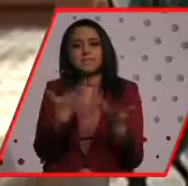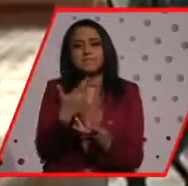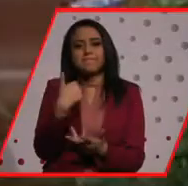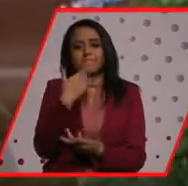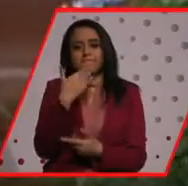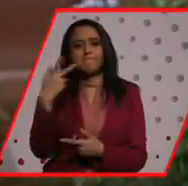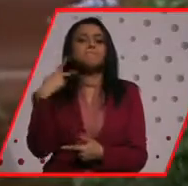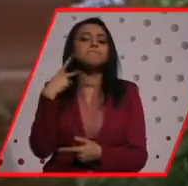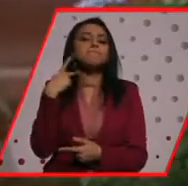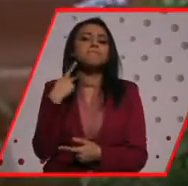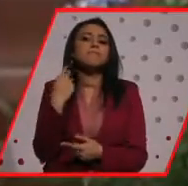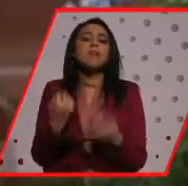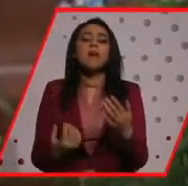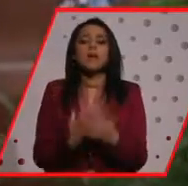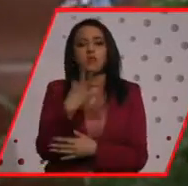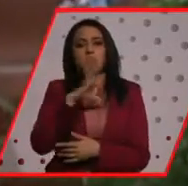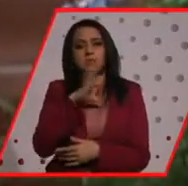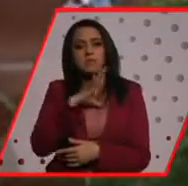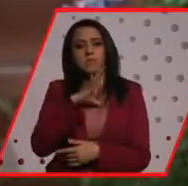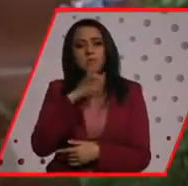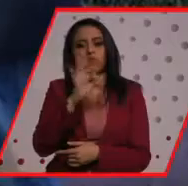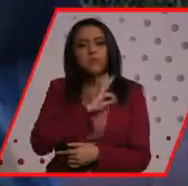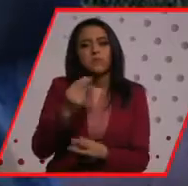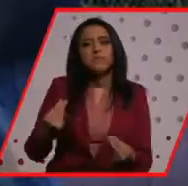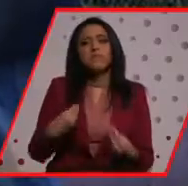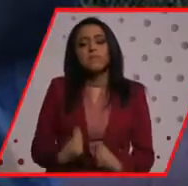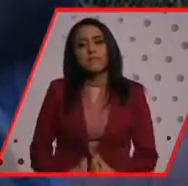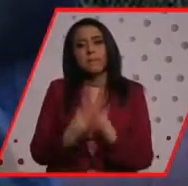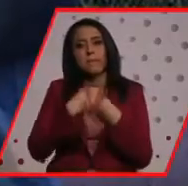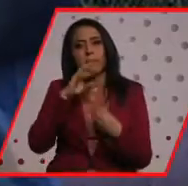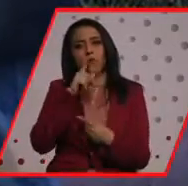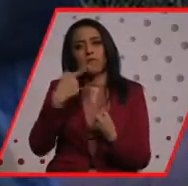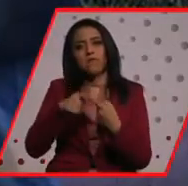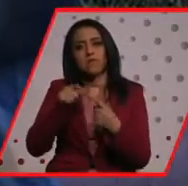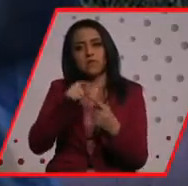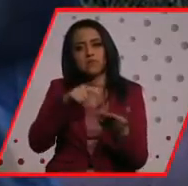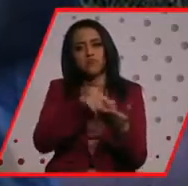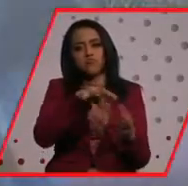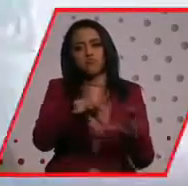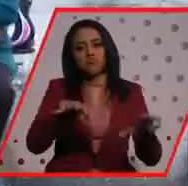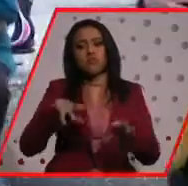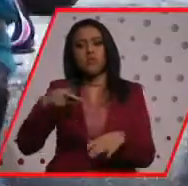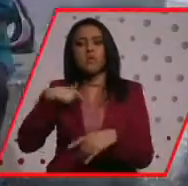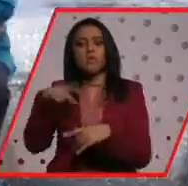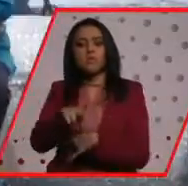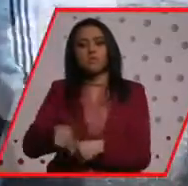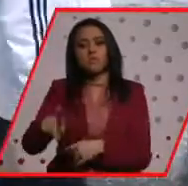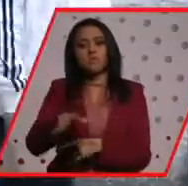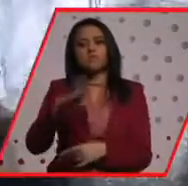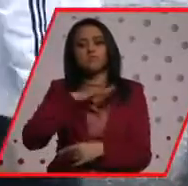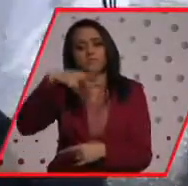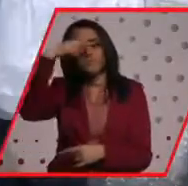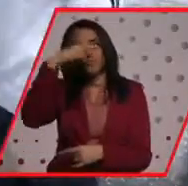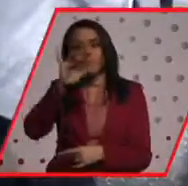de políticas públicas para mejorar el nivel de vida de determinados sectores de la población. En México,